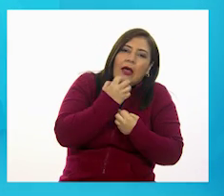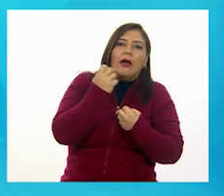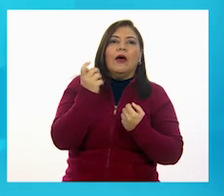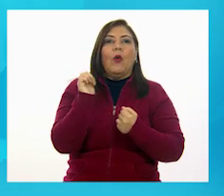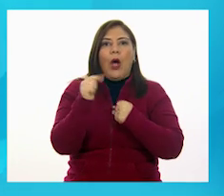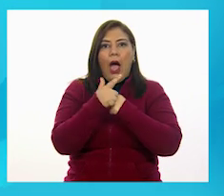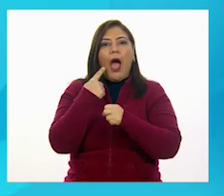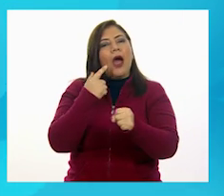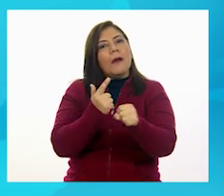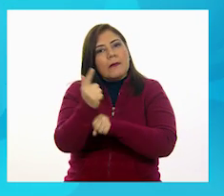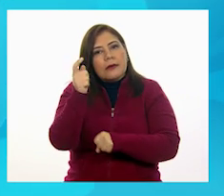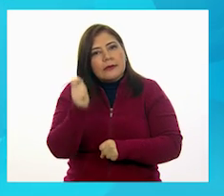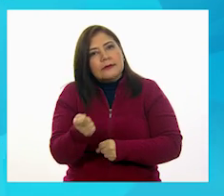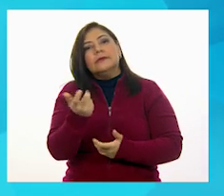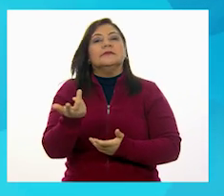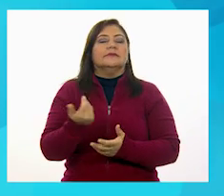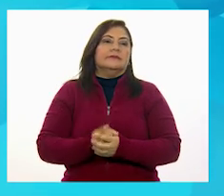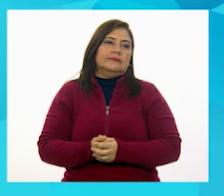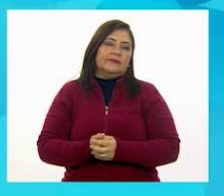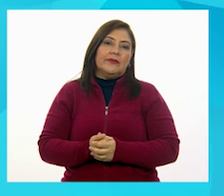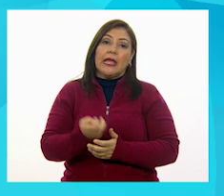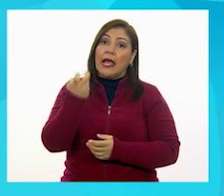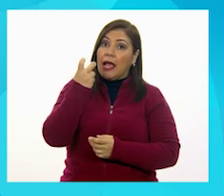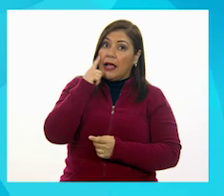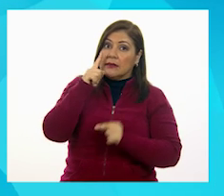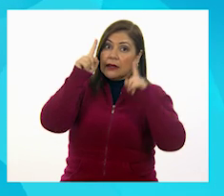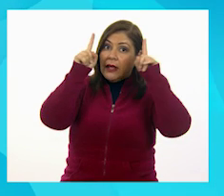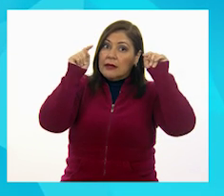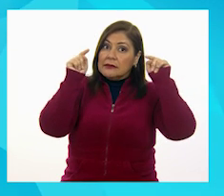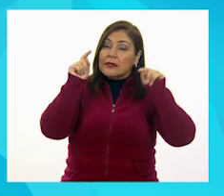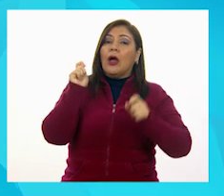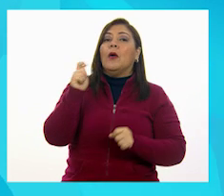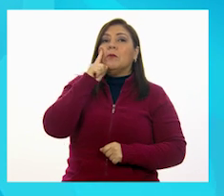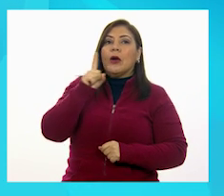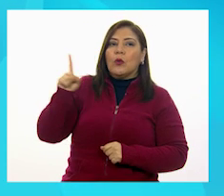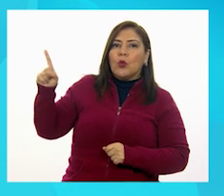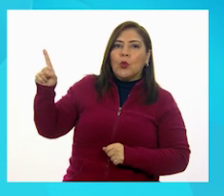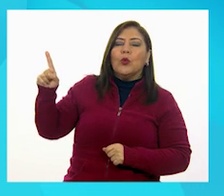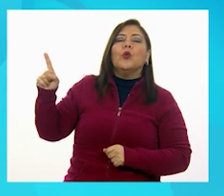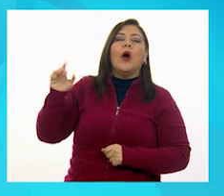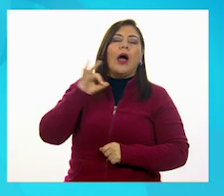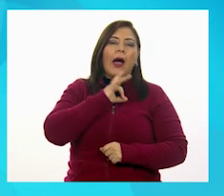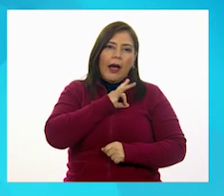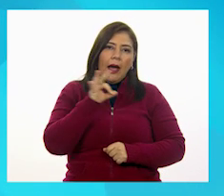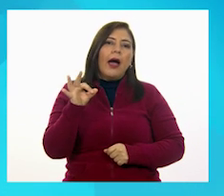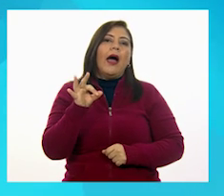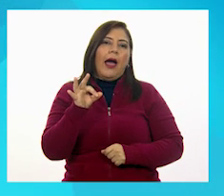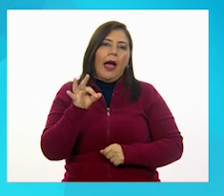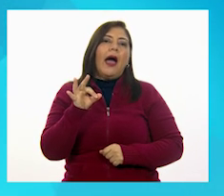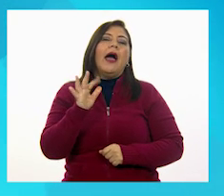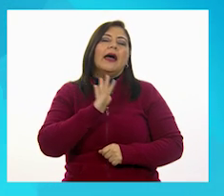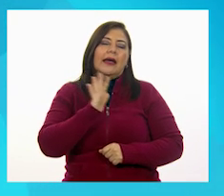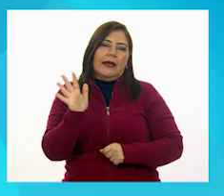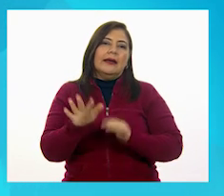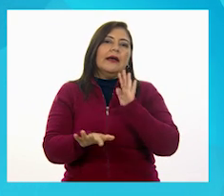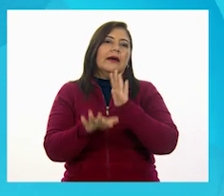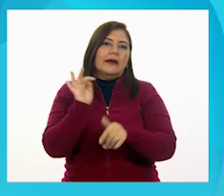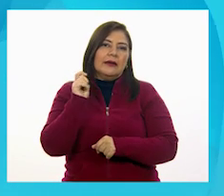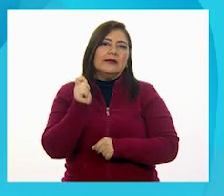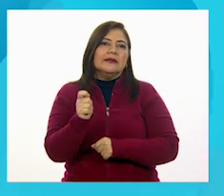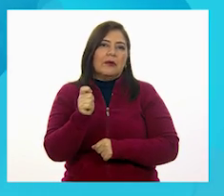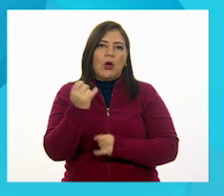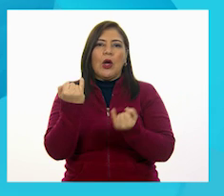¿sí? Y esto nos da un sentido específico porque eso también es como un